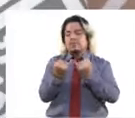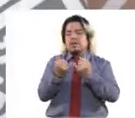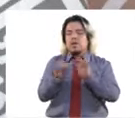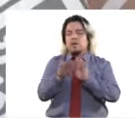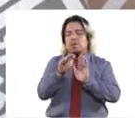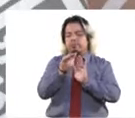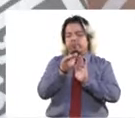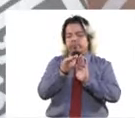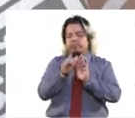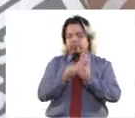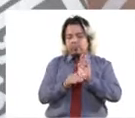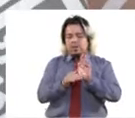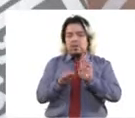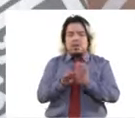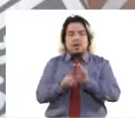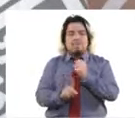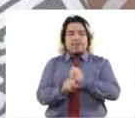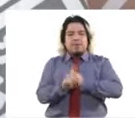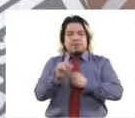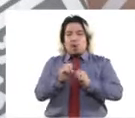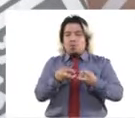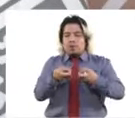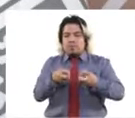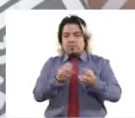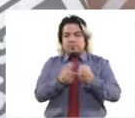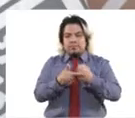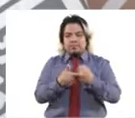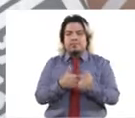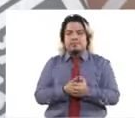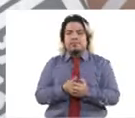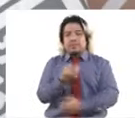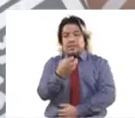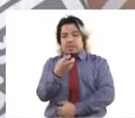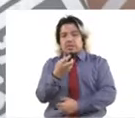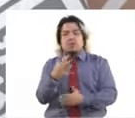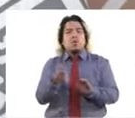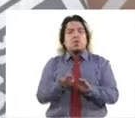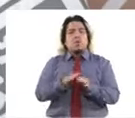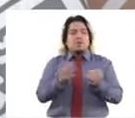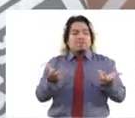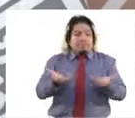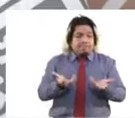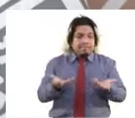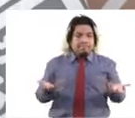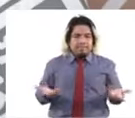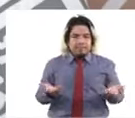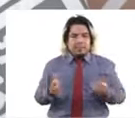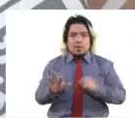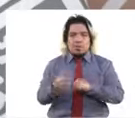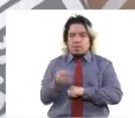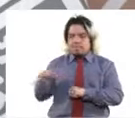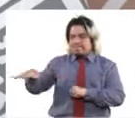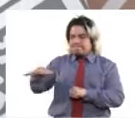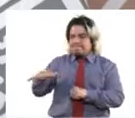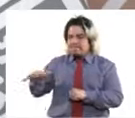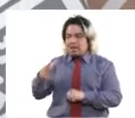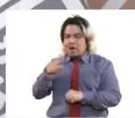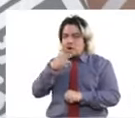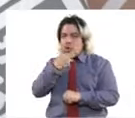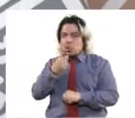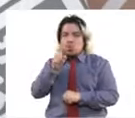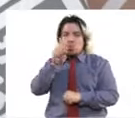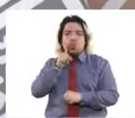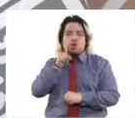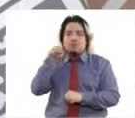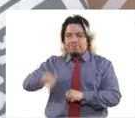en la mayoría de los delitos de alto impacto. Estos resultados no serían posibles sin el esfuerzo de los hombres y mujeres que